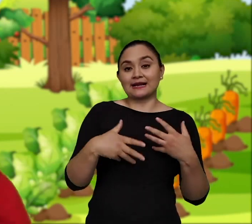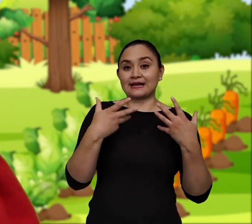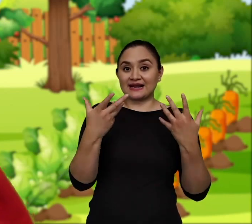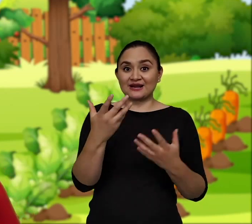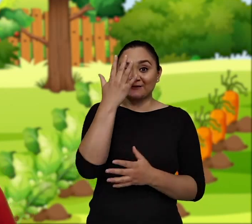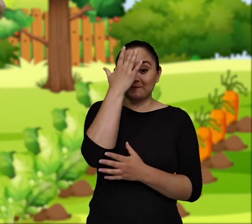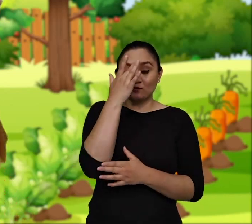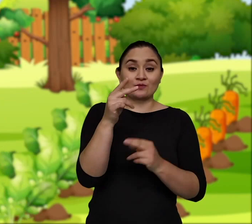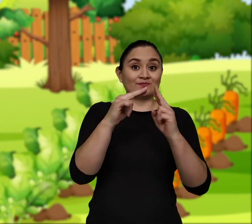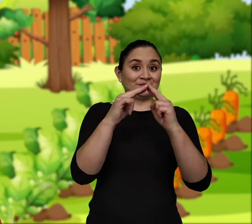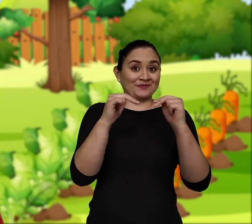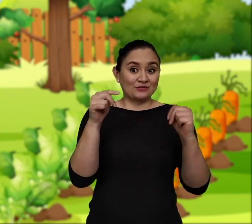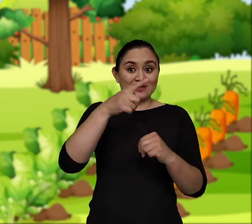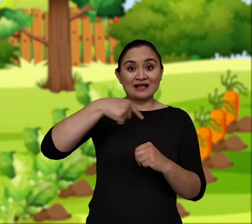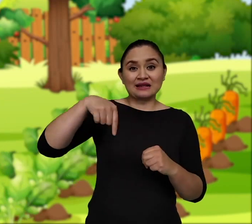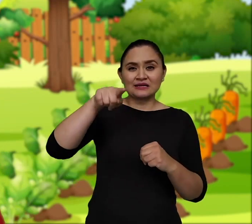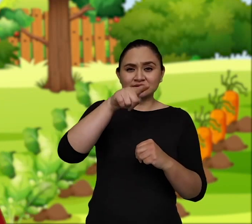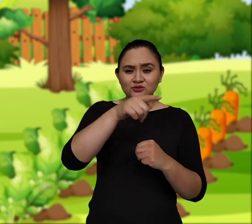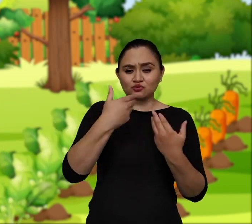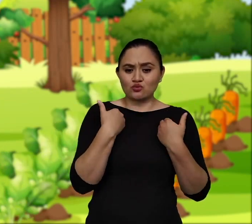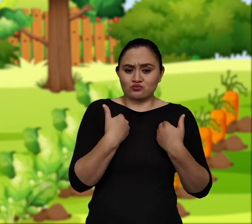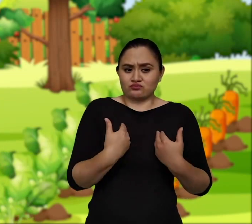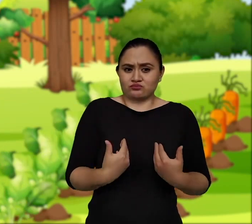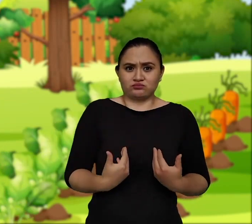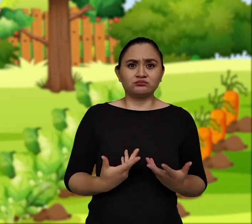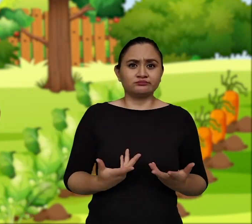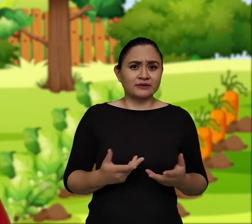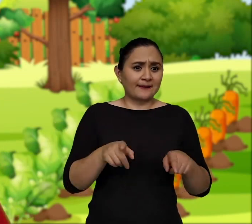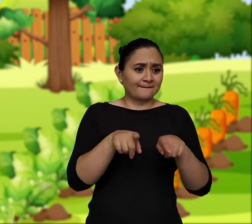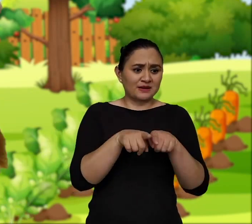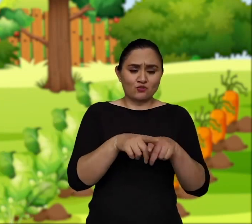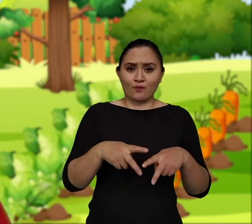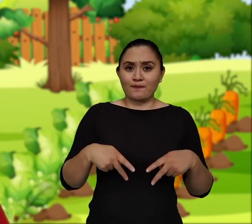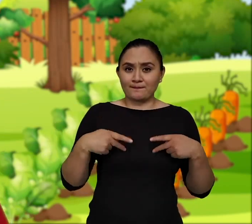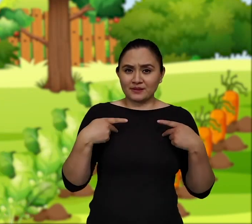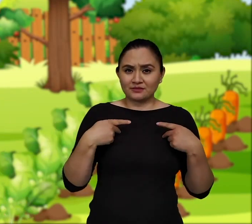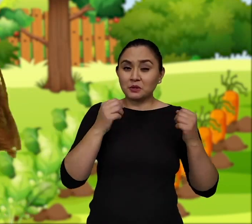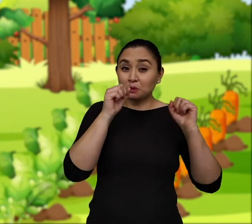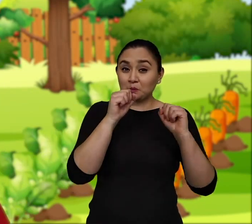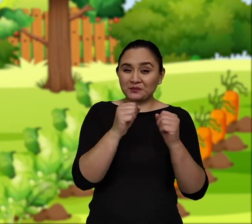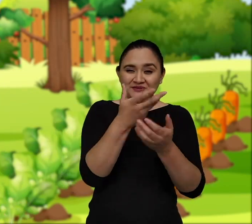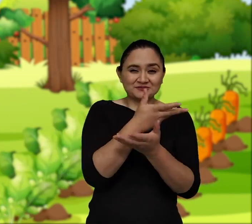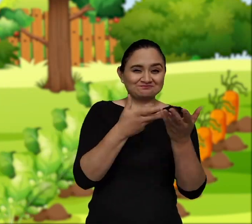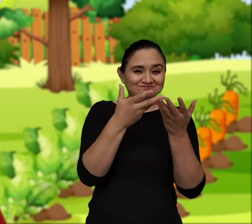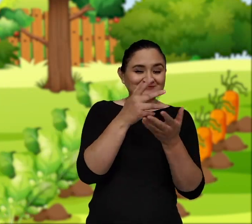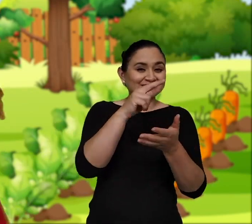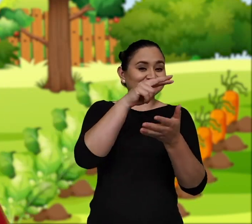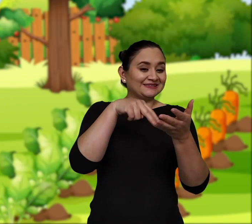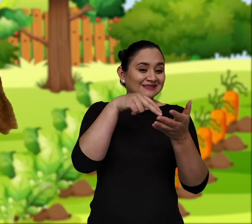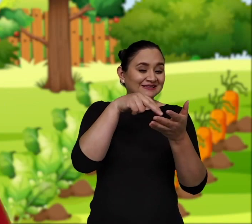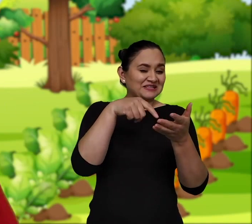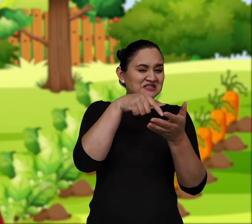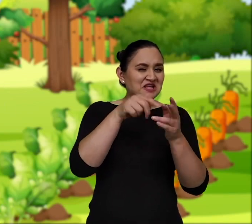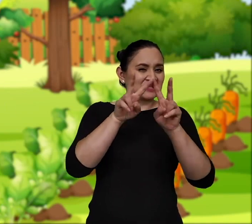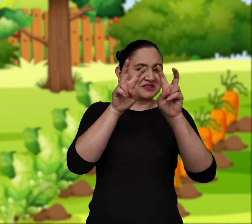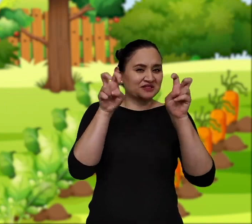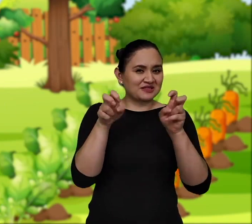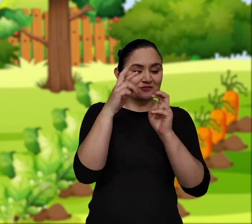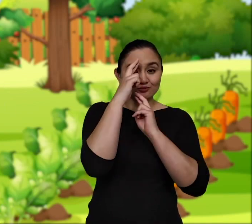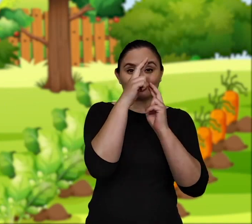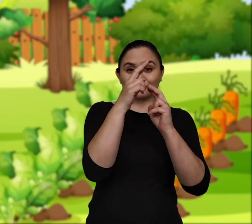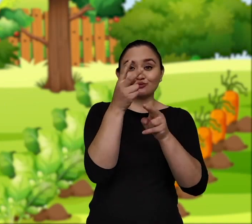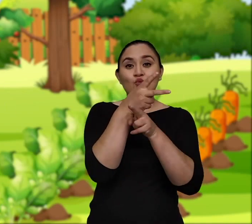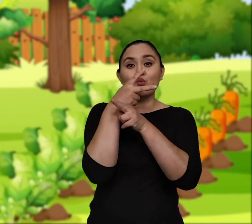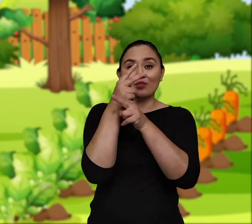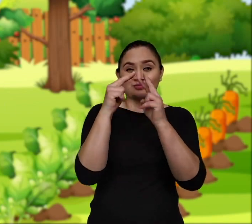Claro, porque la naturaleza es un ser vivo. ¿Me comparten una lectura que hable sobre el respeto y cuidado a